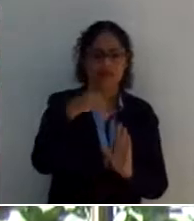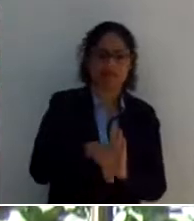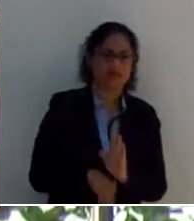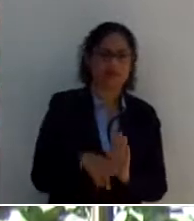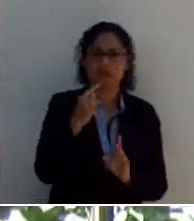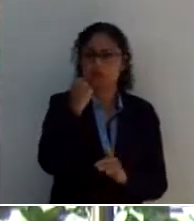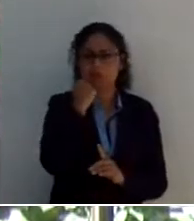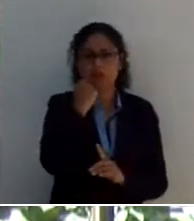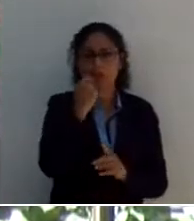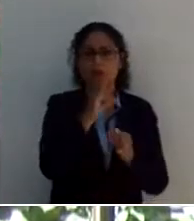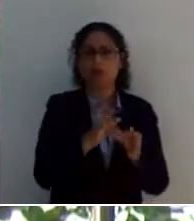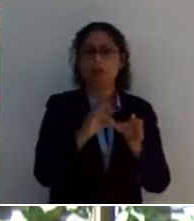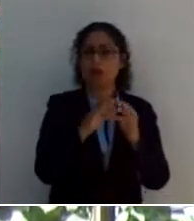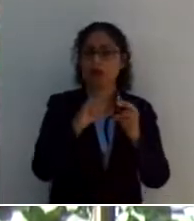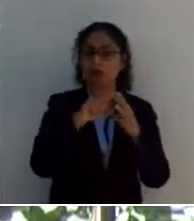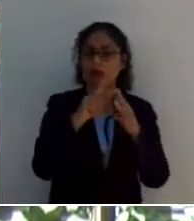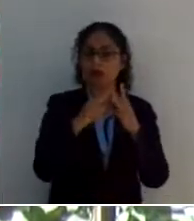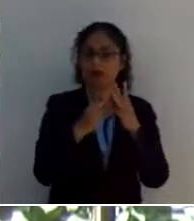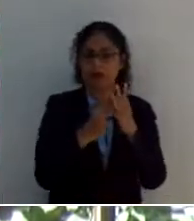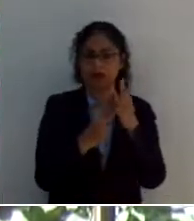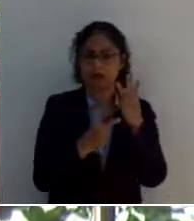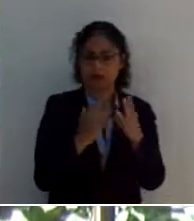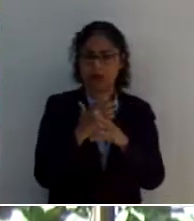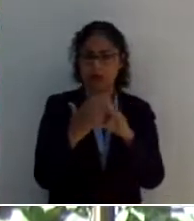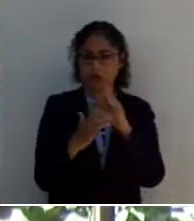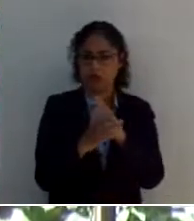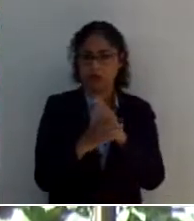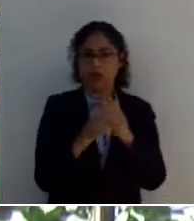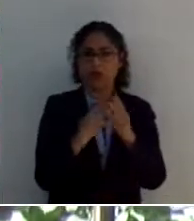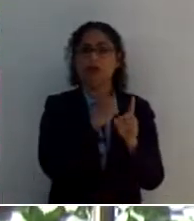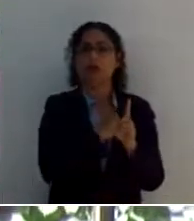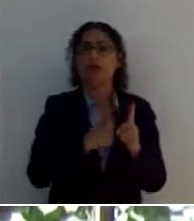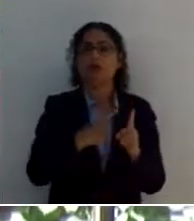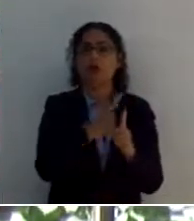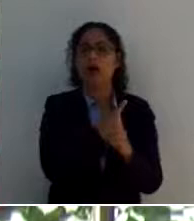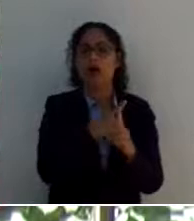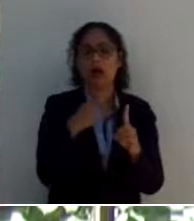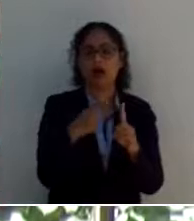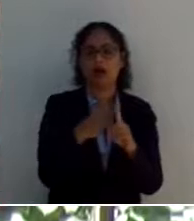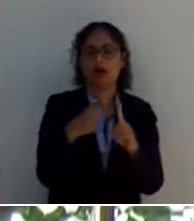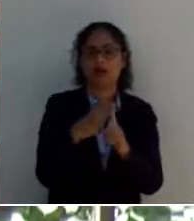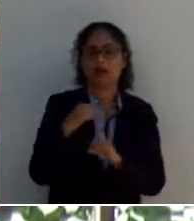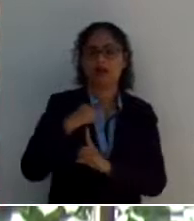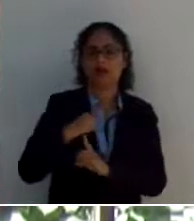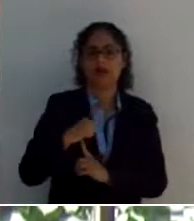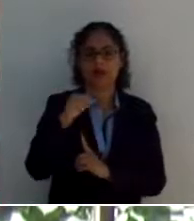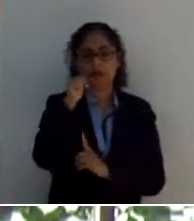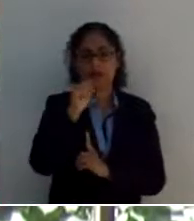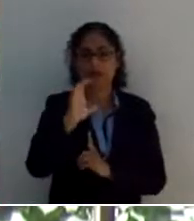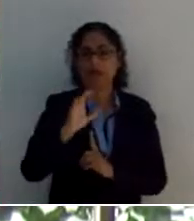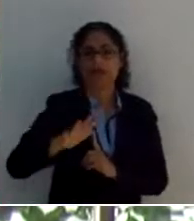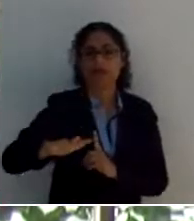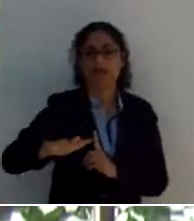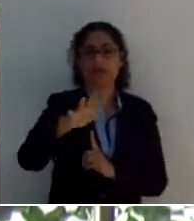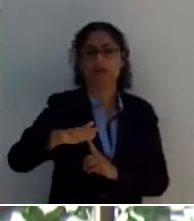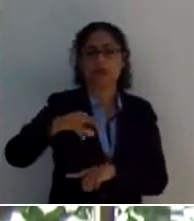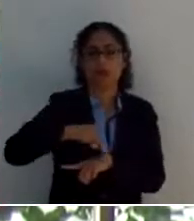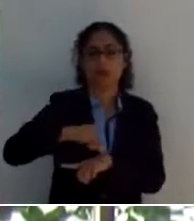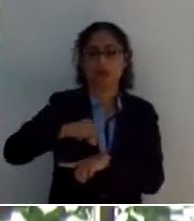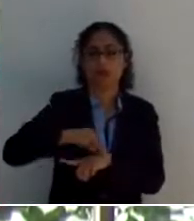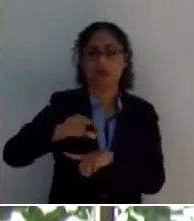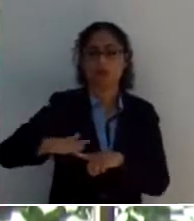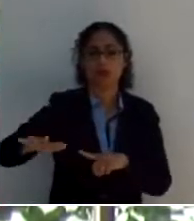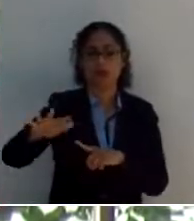3 cosas. La salud, porque vamos a cuidar a nuestro personal médico en